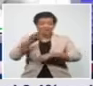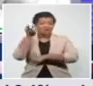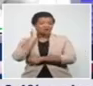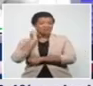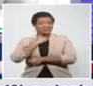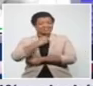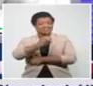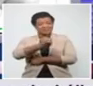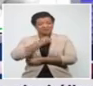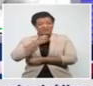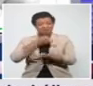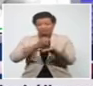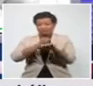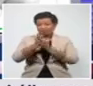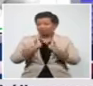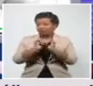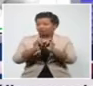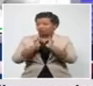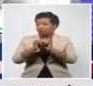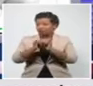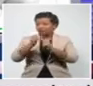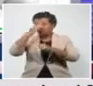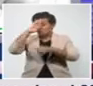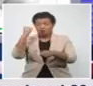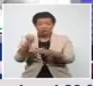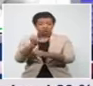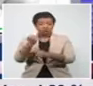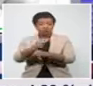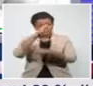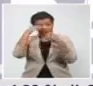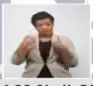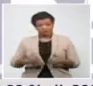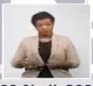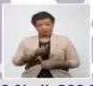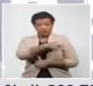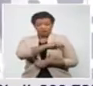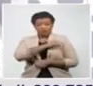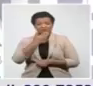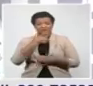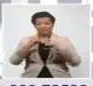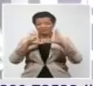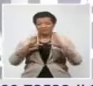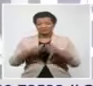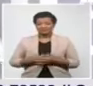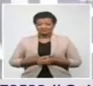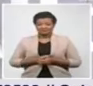para seguirle contando lo que hace Cuba por la salud de su población. Muy buenos días.